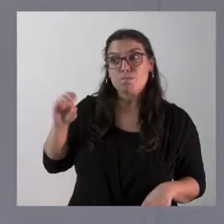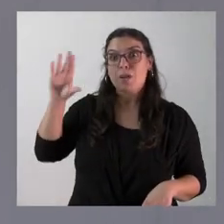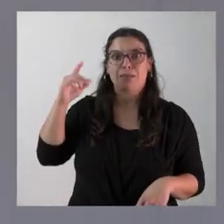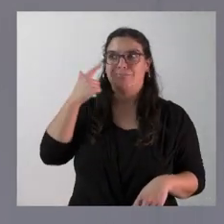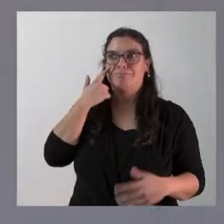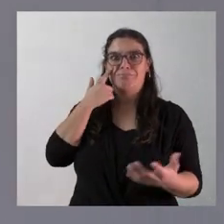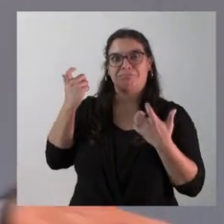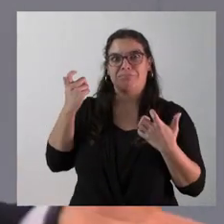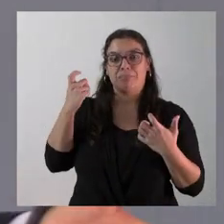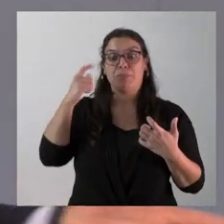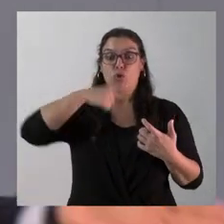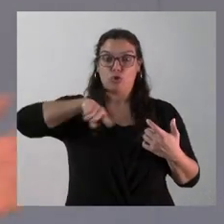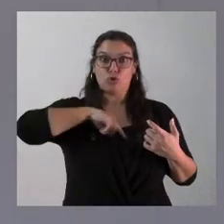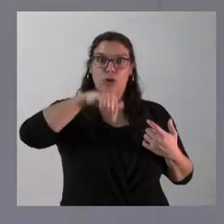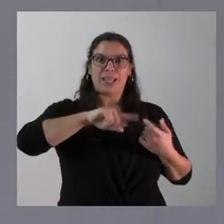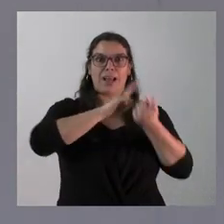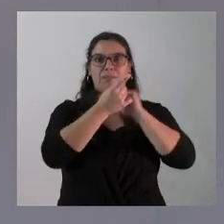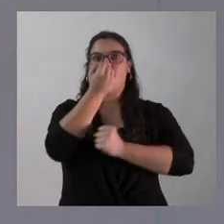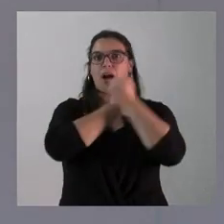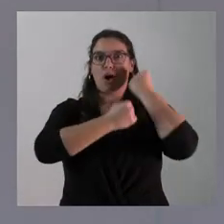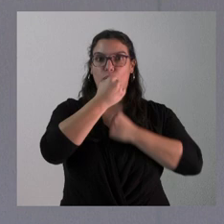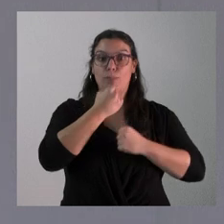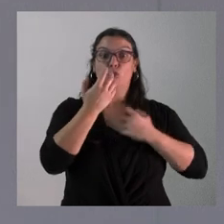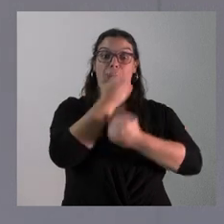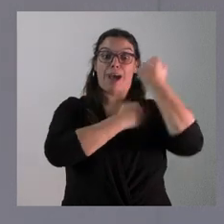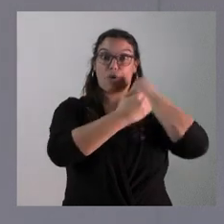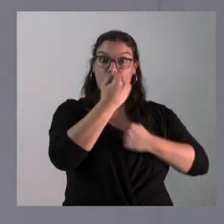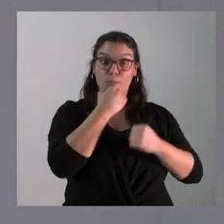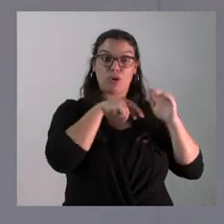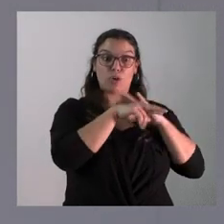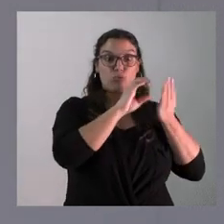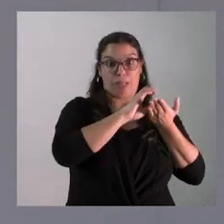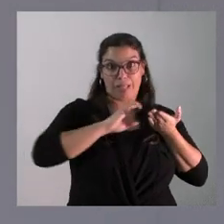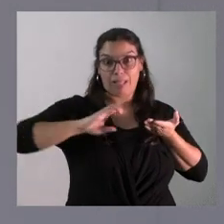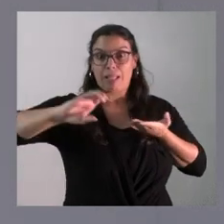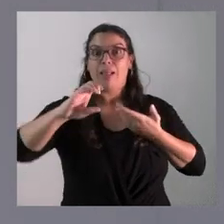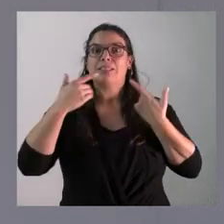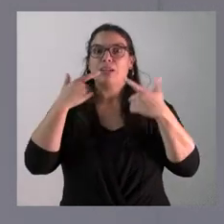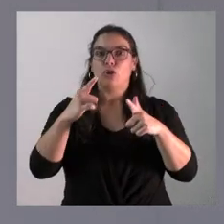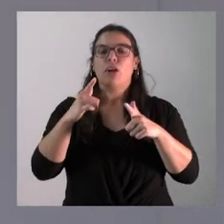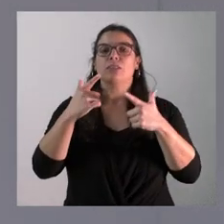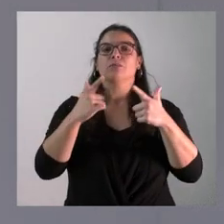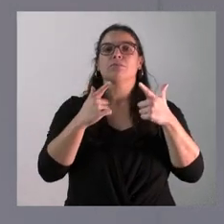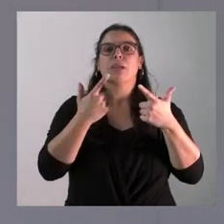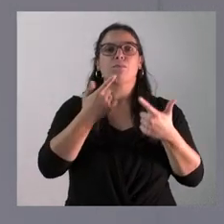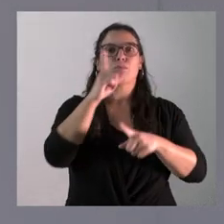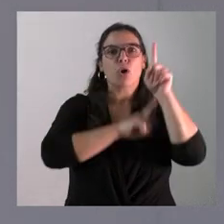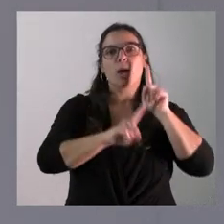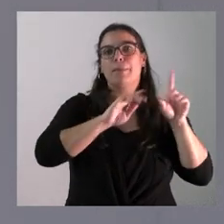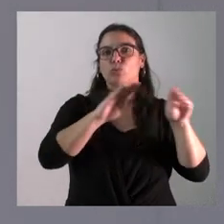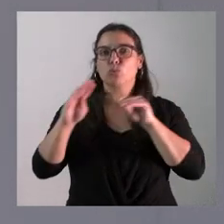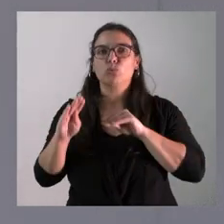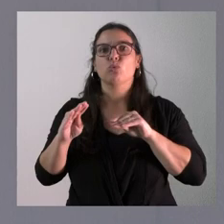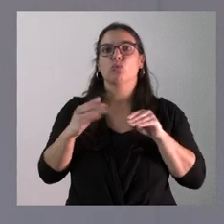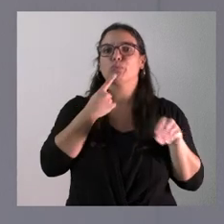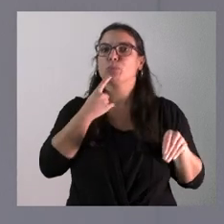y este ahorro nos permite también destinar una parte de esos recursos a sectores productivos que tienen problemas que tienen dificultades y a las cuales podemos